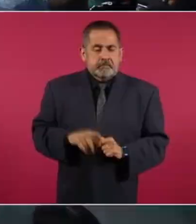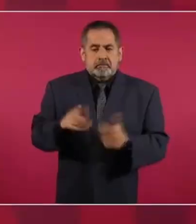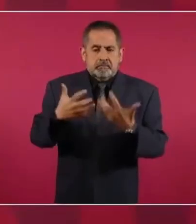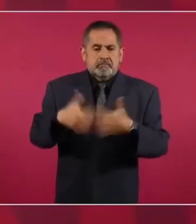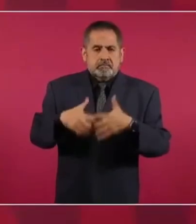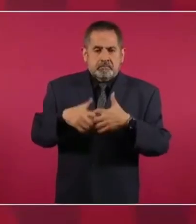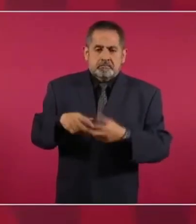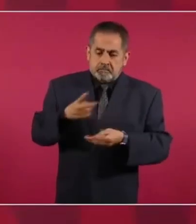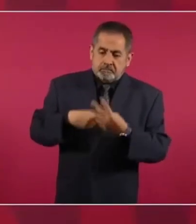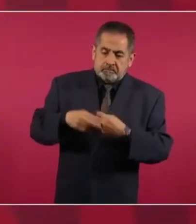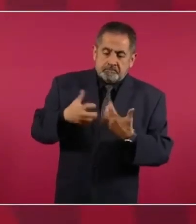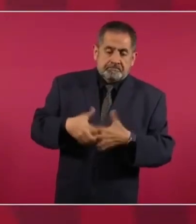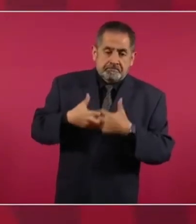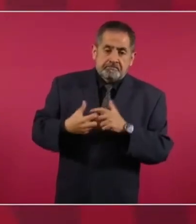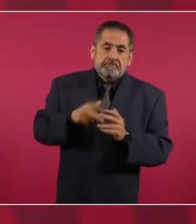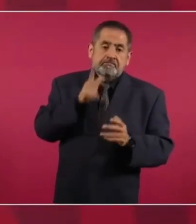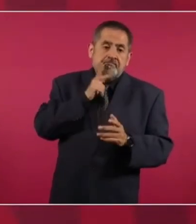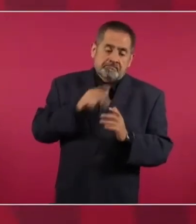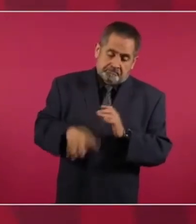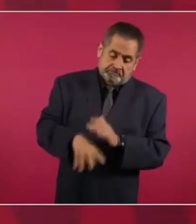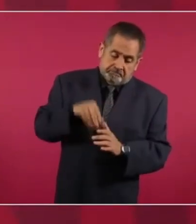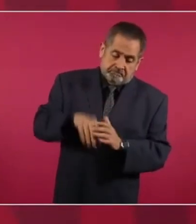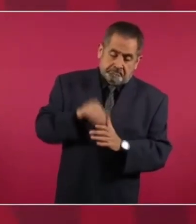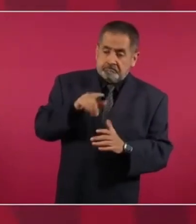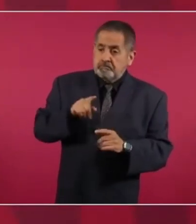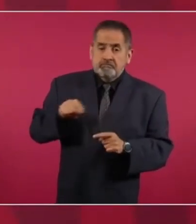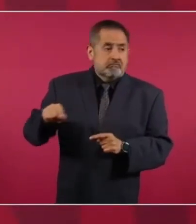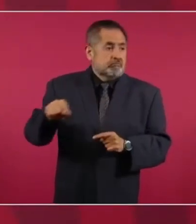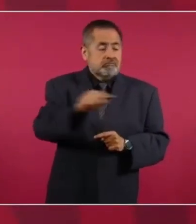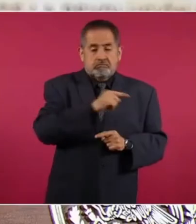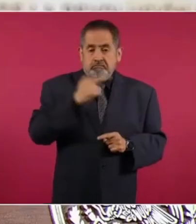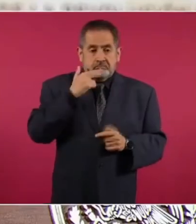produciendo ya mucho más, todas